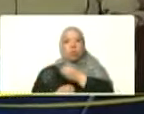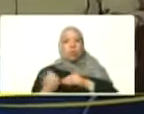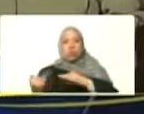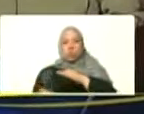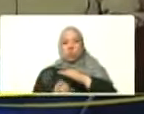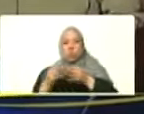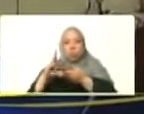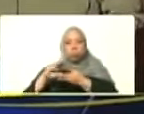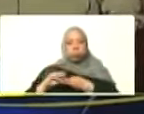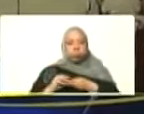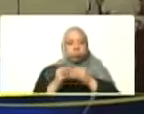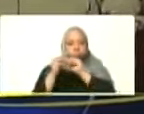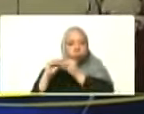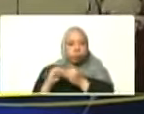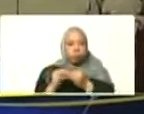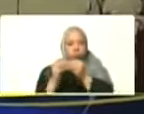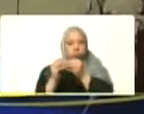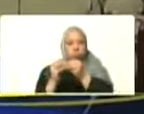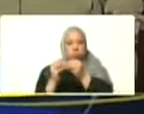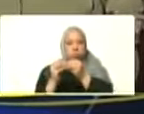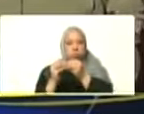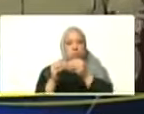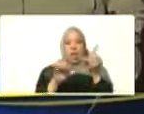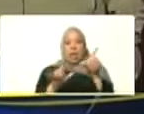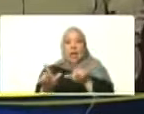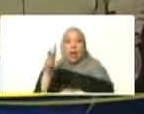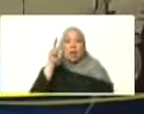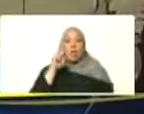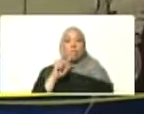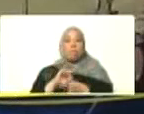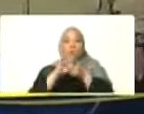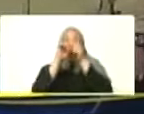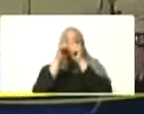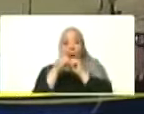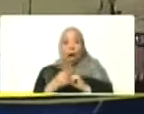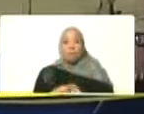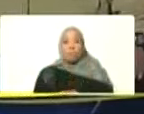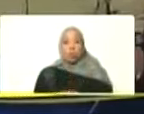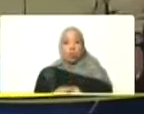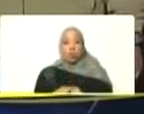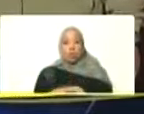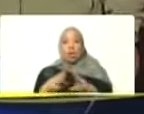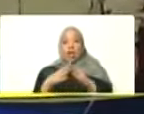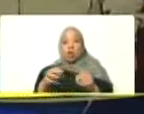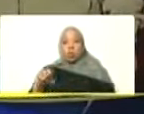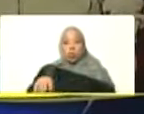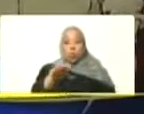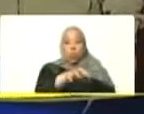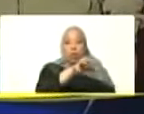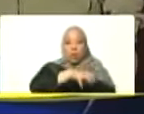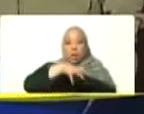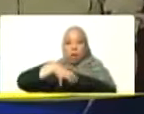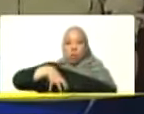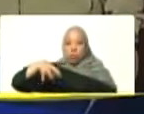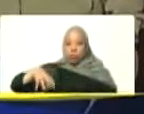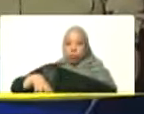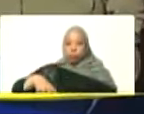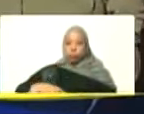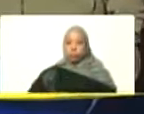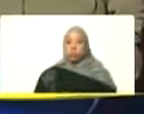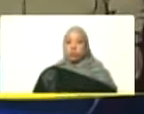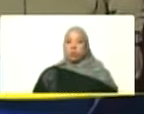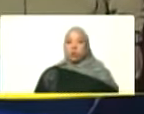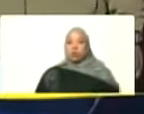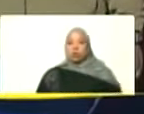Estos arreglos, estos acondicionamientos que se ha hecho en todo el territorio nacional. Nosotros como